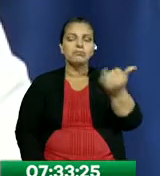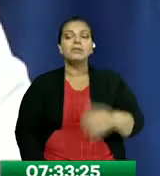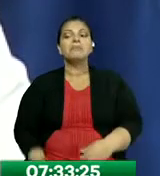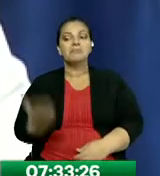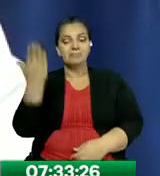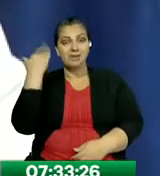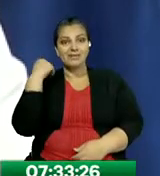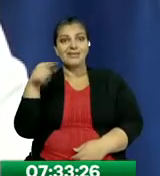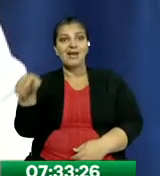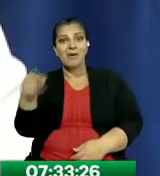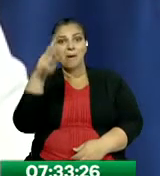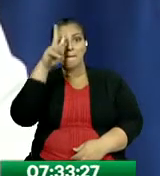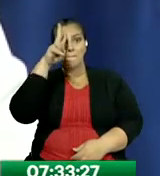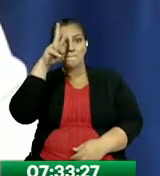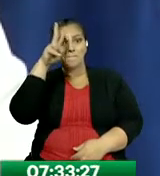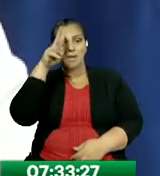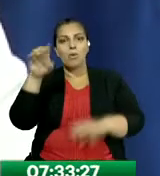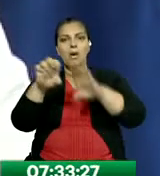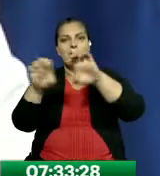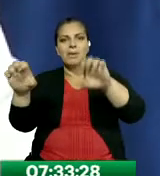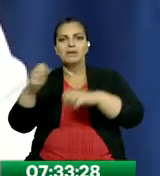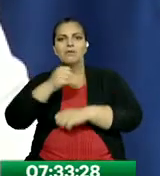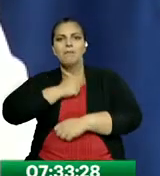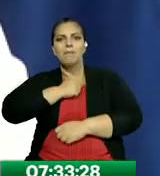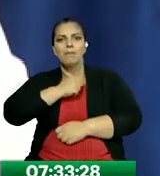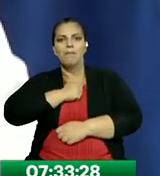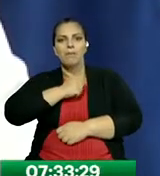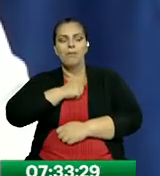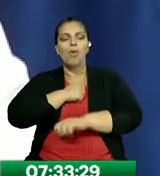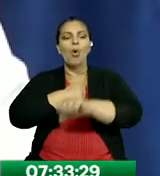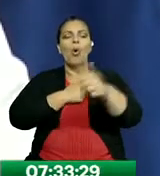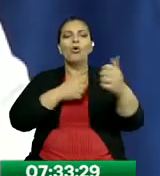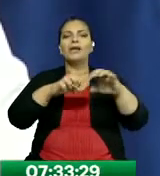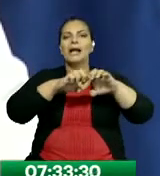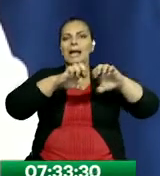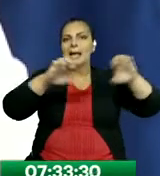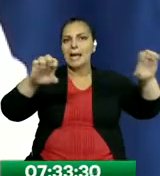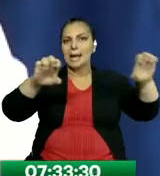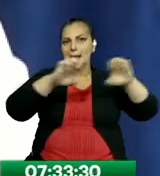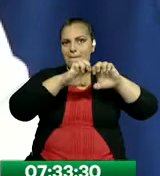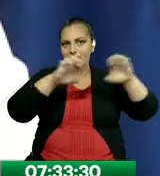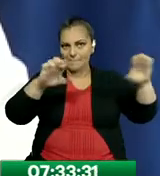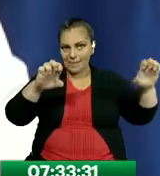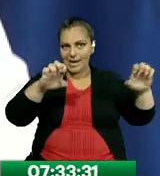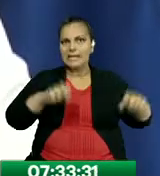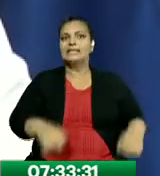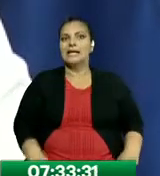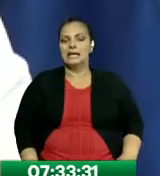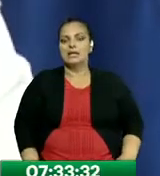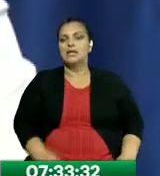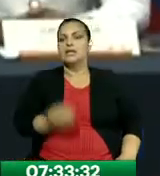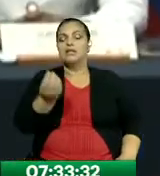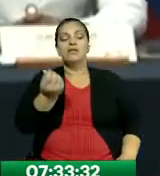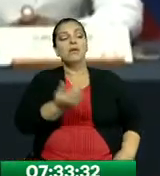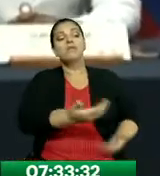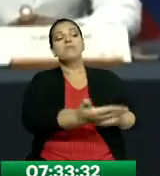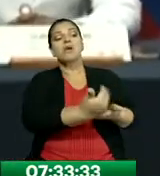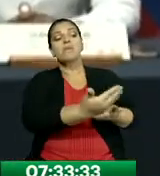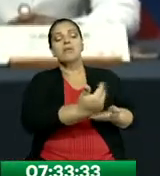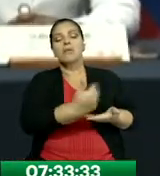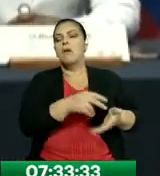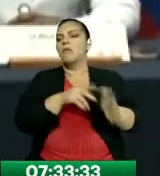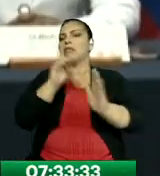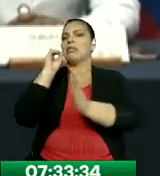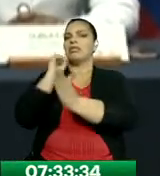registradas en su empresa Telconet por parte de Glory International, una empresa offshore domiciliada en Hong Kong. Esta es